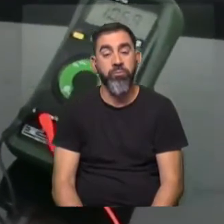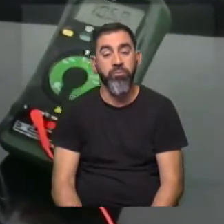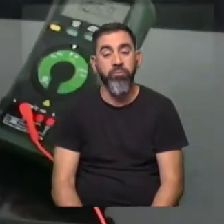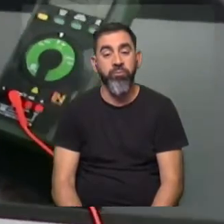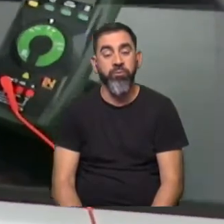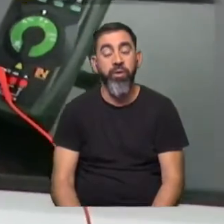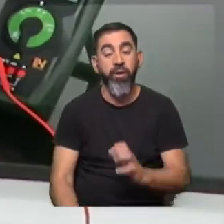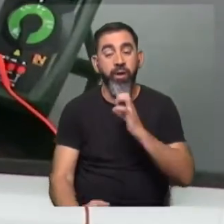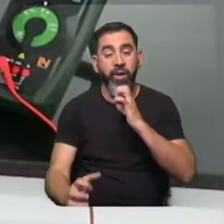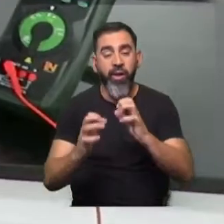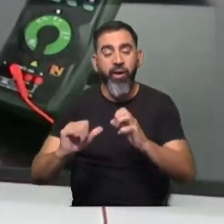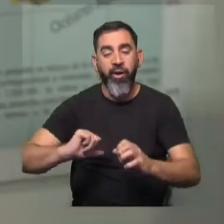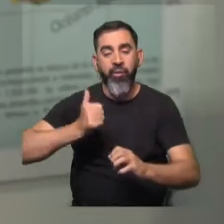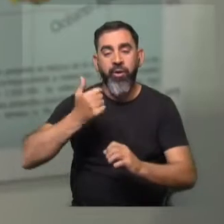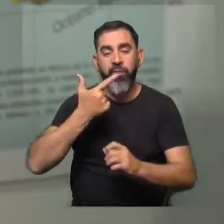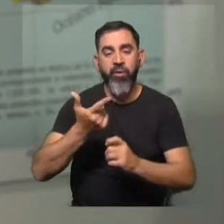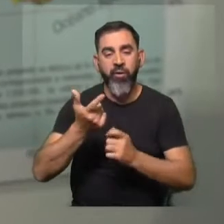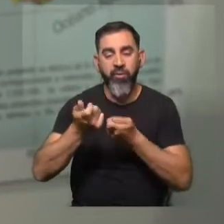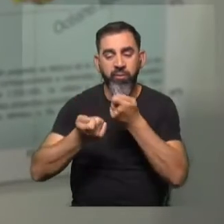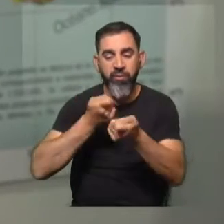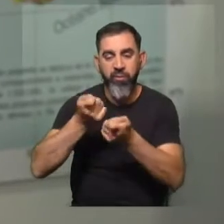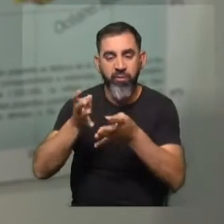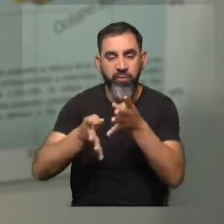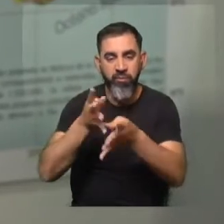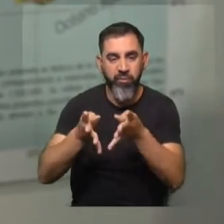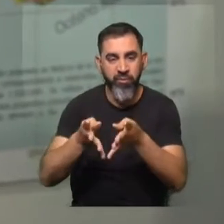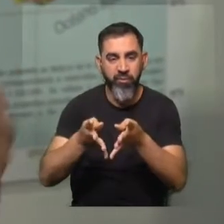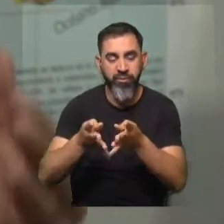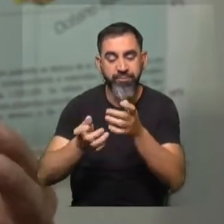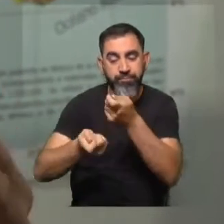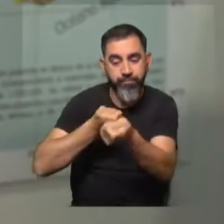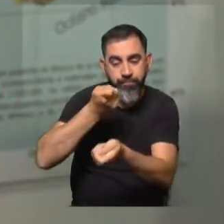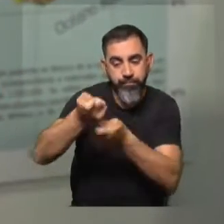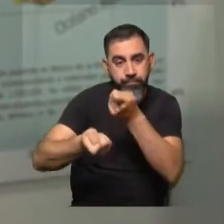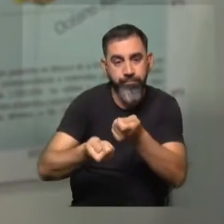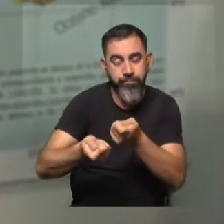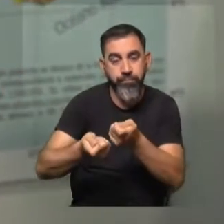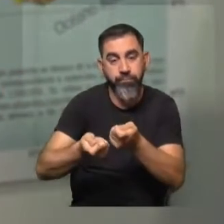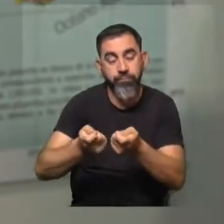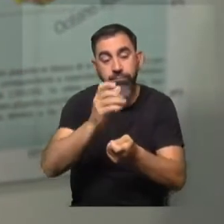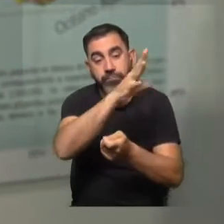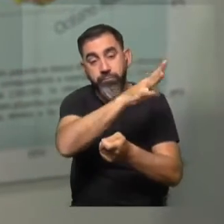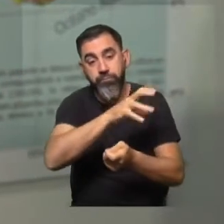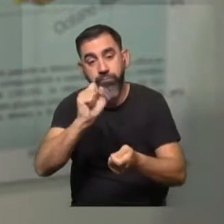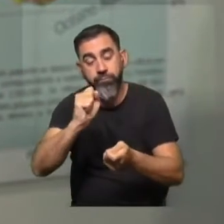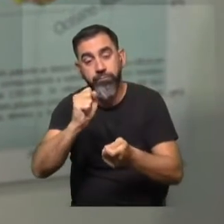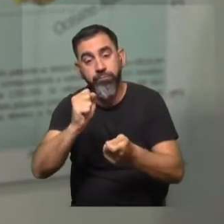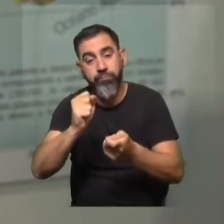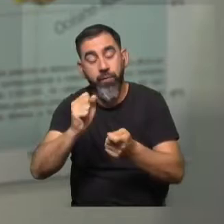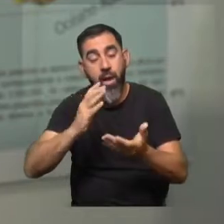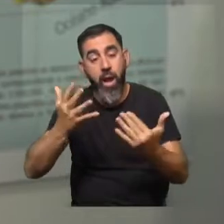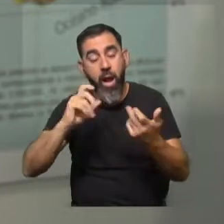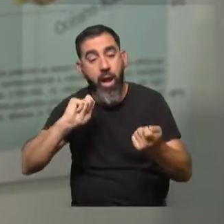Esa energía se puede aprovechar con una instalación geotérmica justamente, es decir, una instalación que tome a través de un intercambiador de